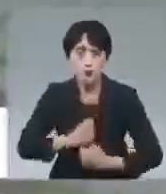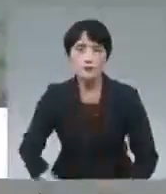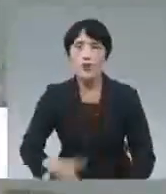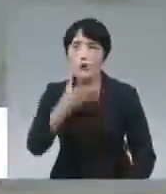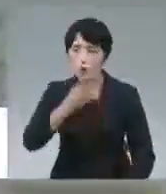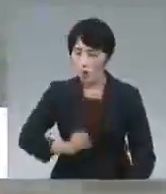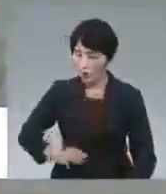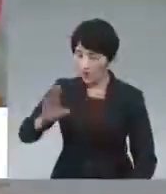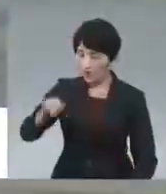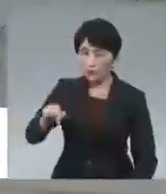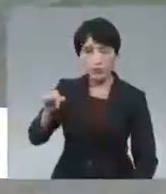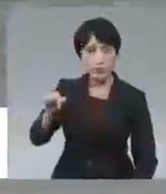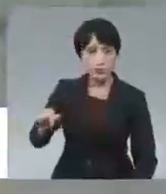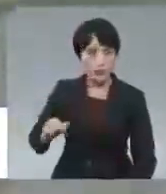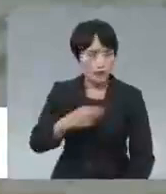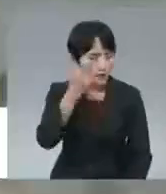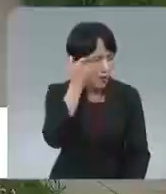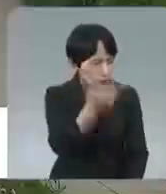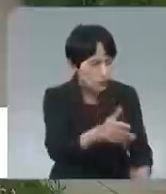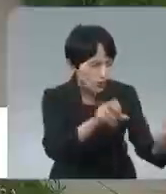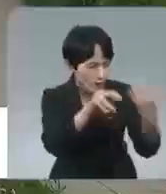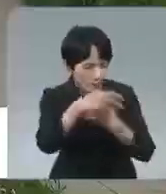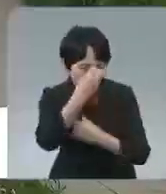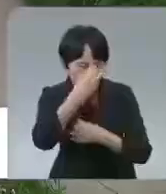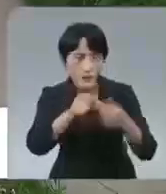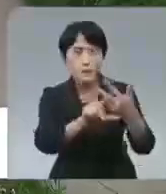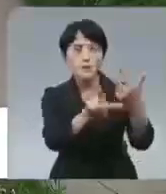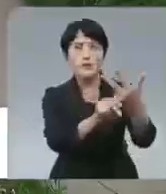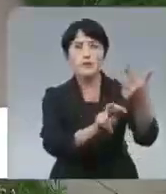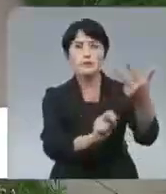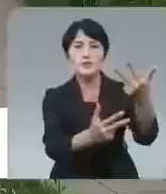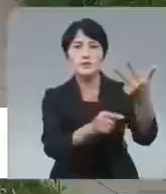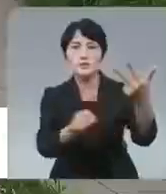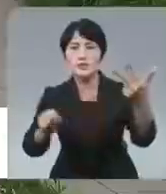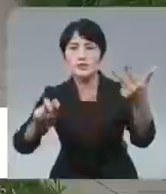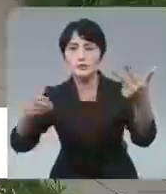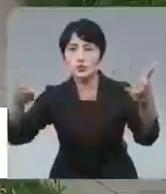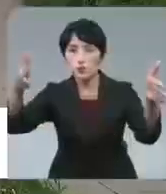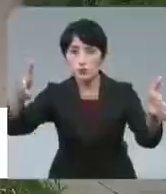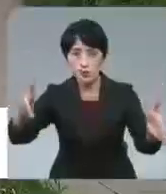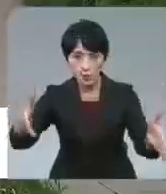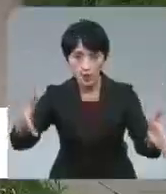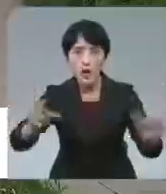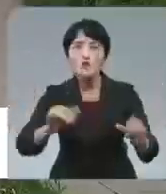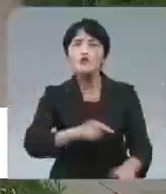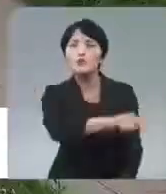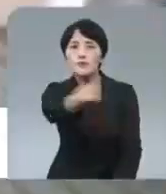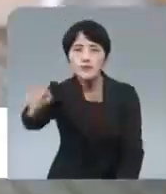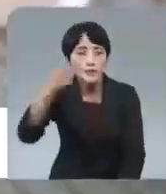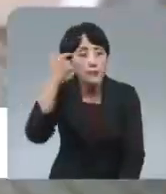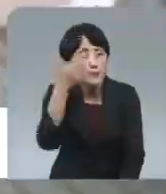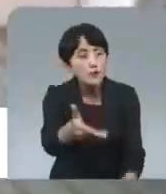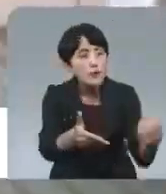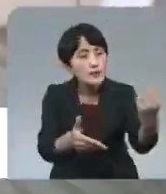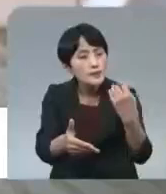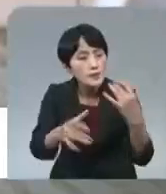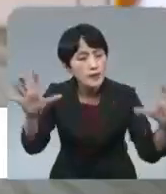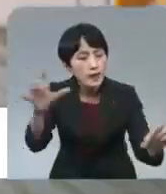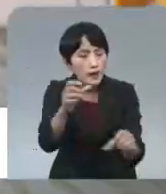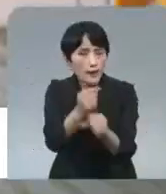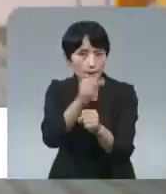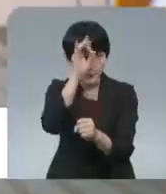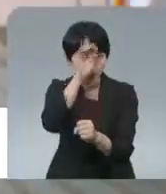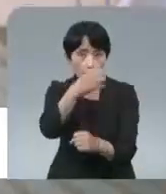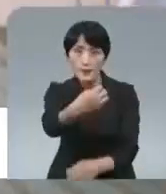de salud y bienestar realizada entre el 27 y el 29 de julio concretamente un 20 5% de los encuestados